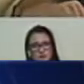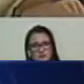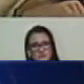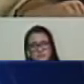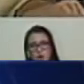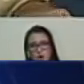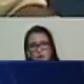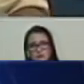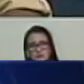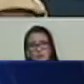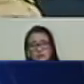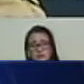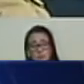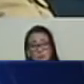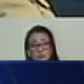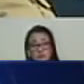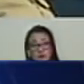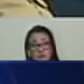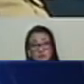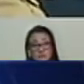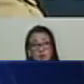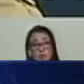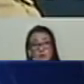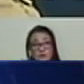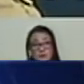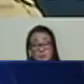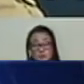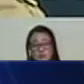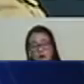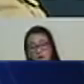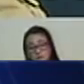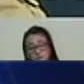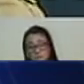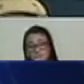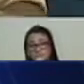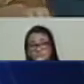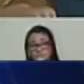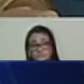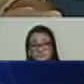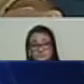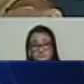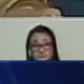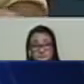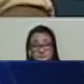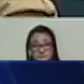de ver la vida, de atender los problemas y las necesidades de la población venezolana.